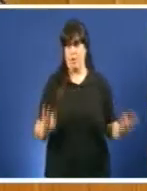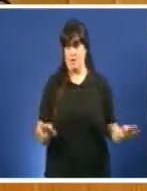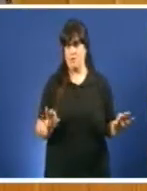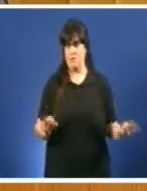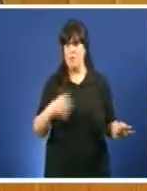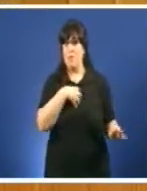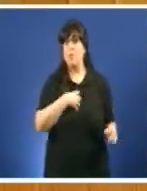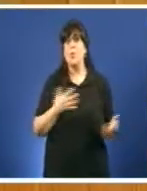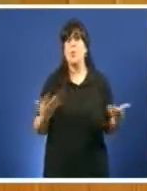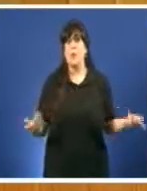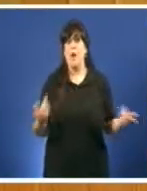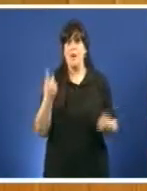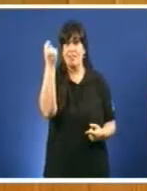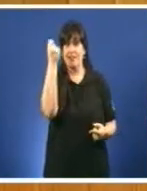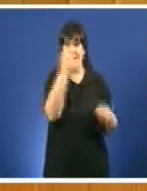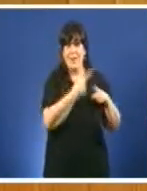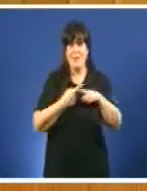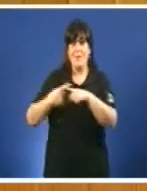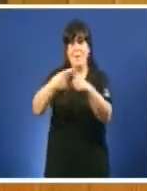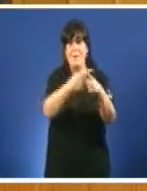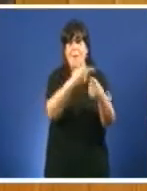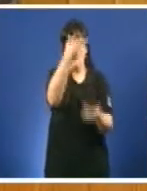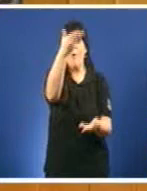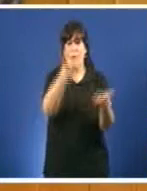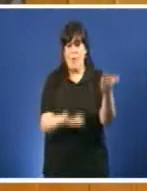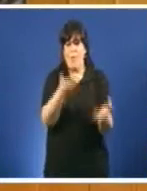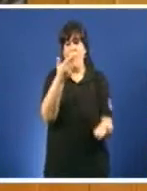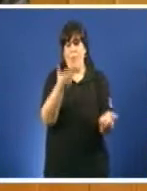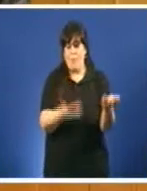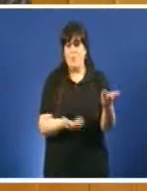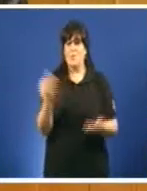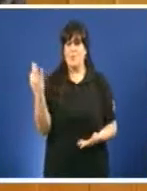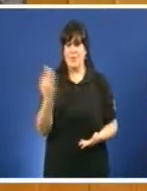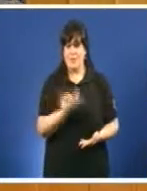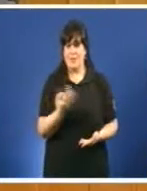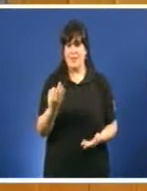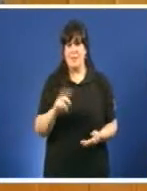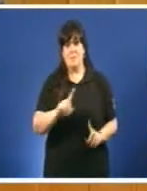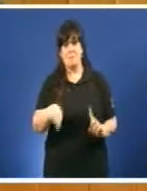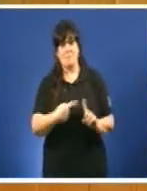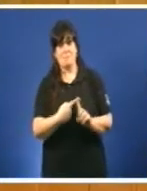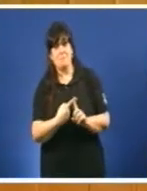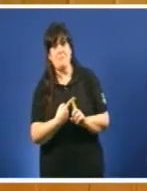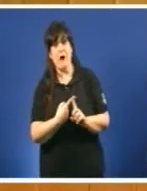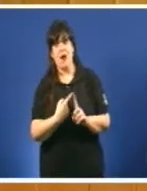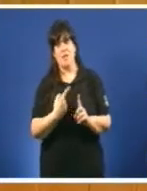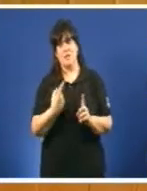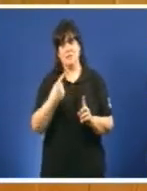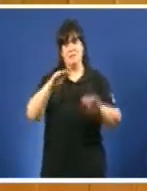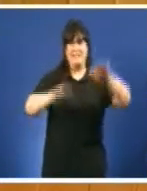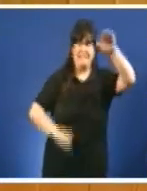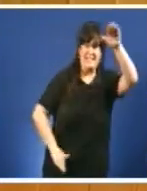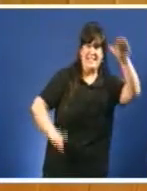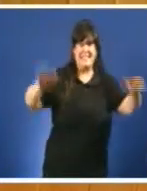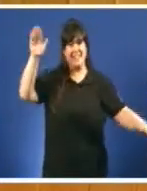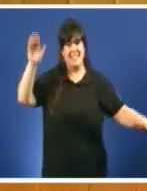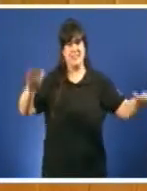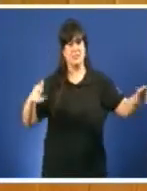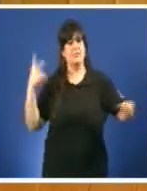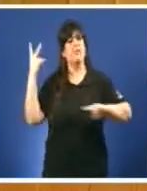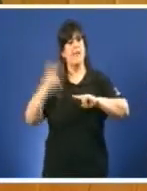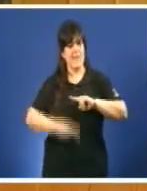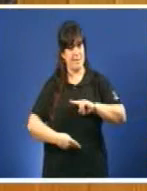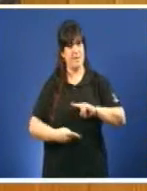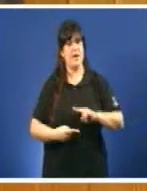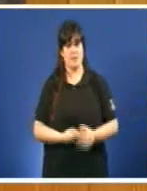de xeito máis xusto a riqueza existente e loitar contra as escandalosas desigualdades. Vostedes